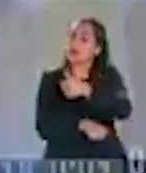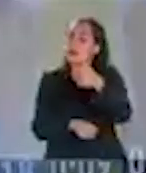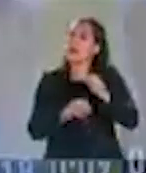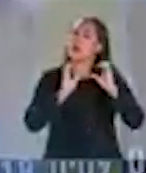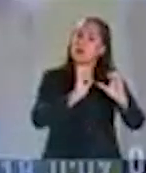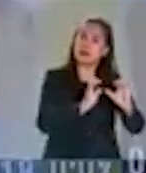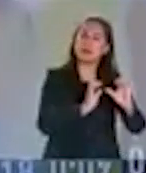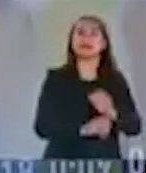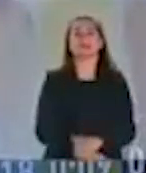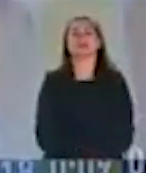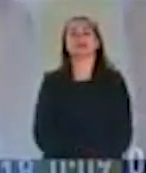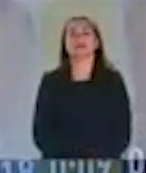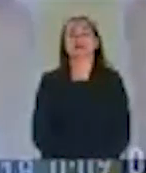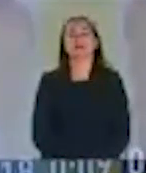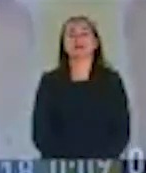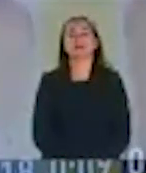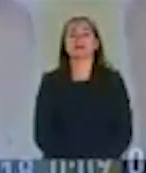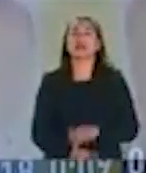obrador